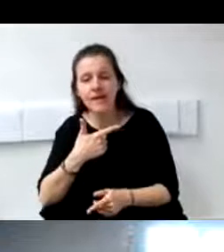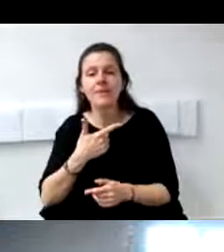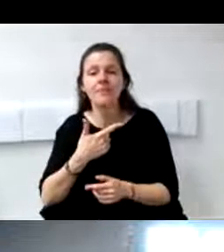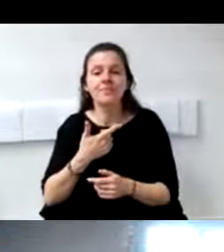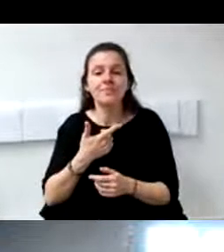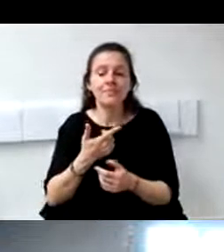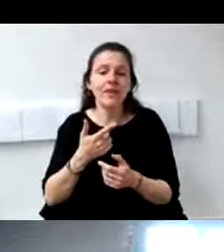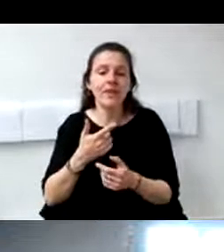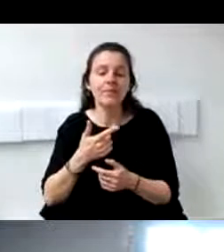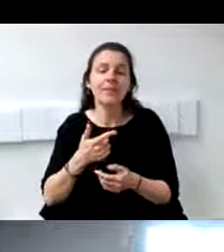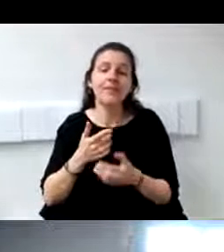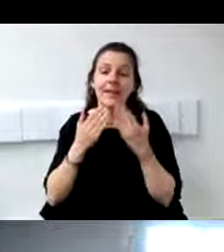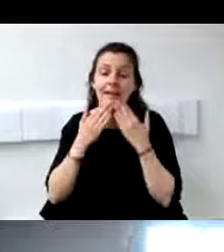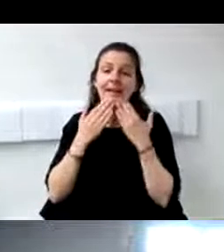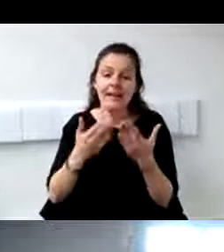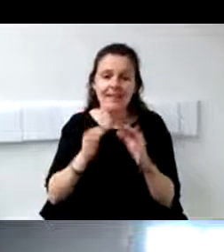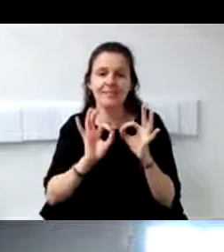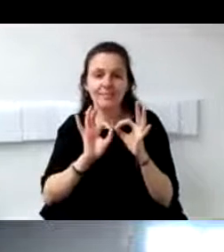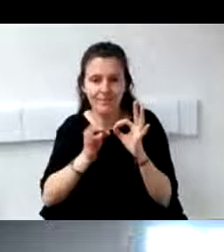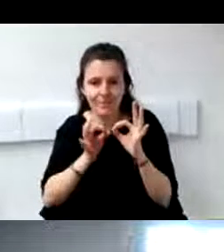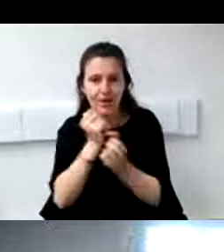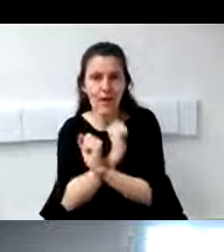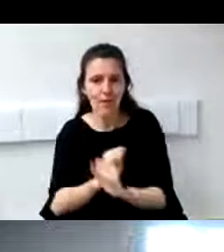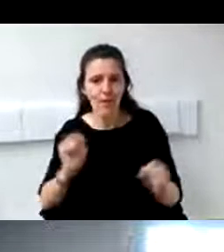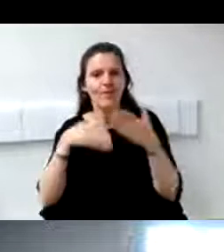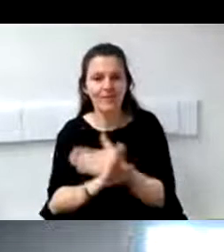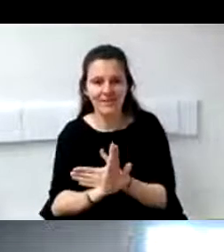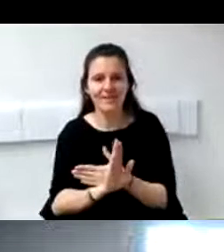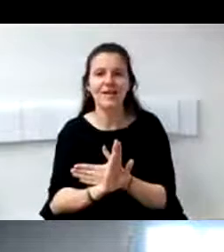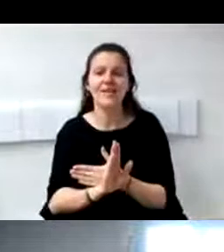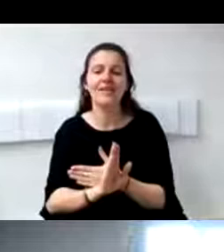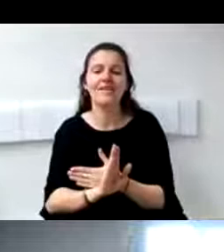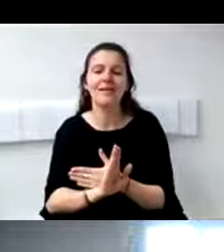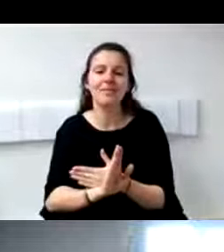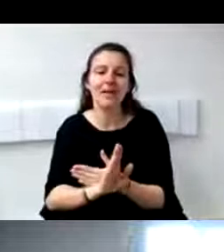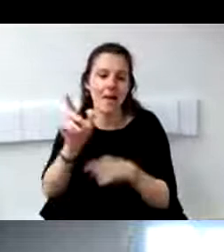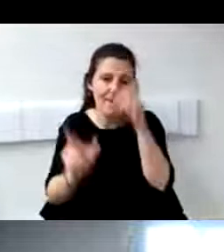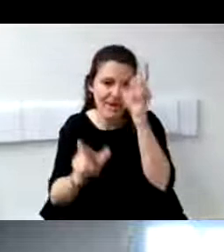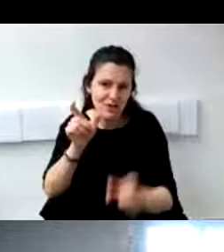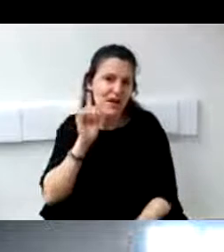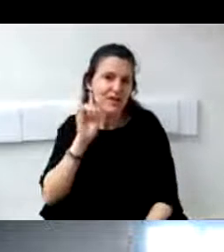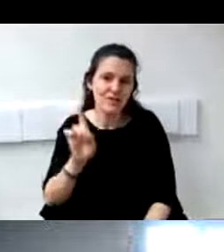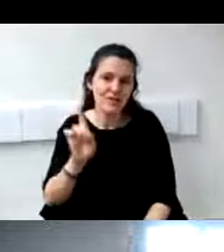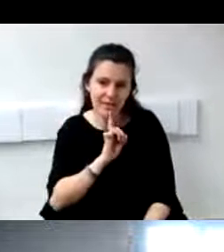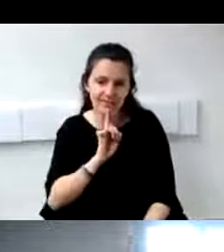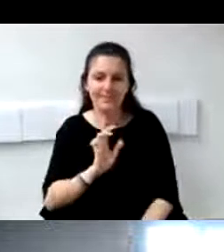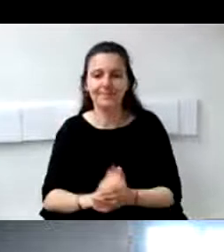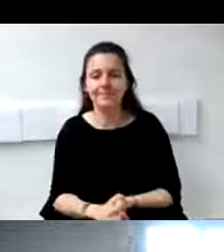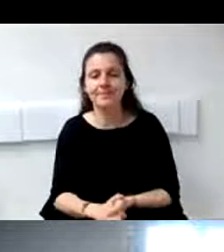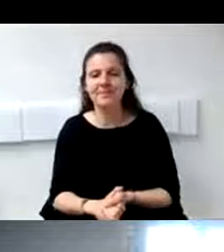la accesibilidad en lengua de señas uruguayas para las personas con dificultad